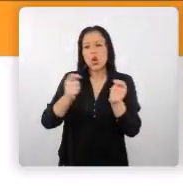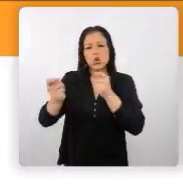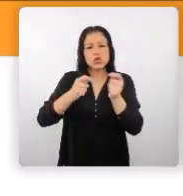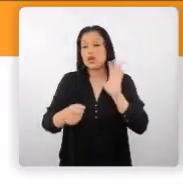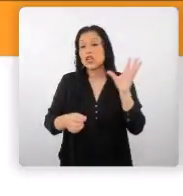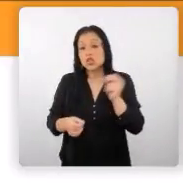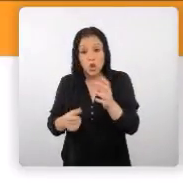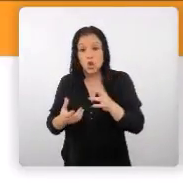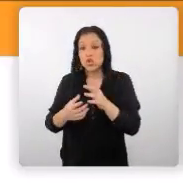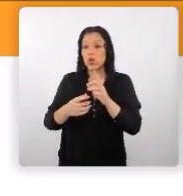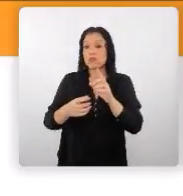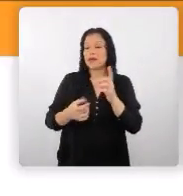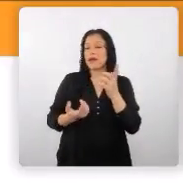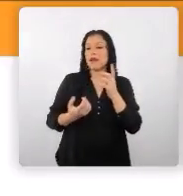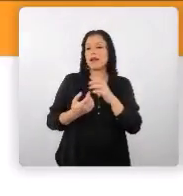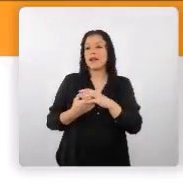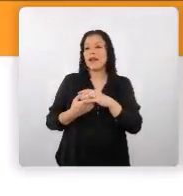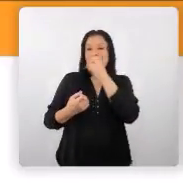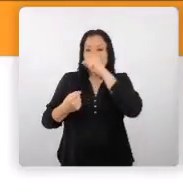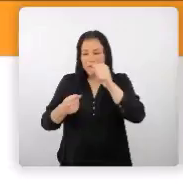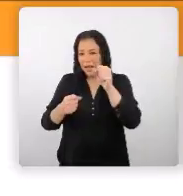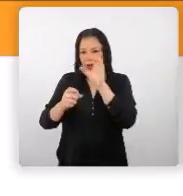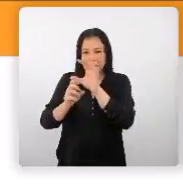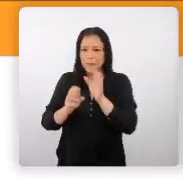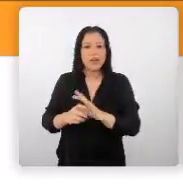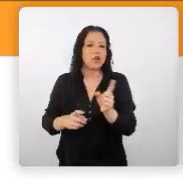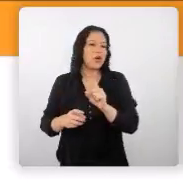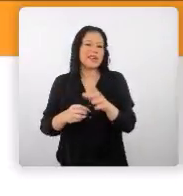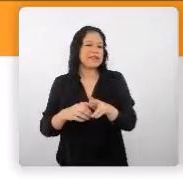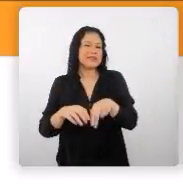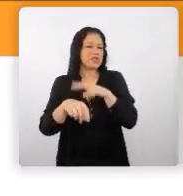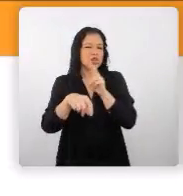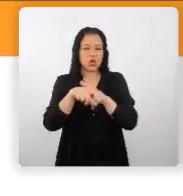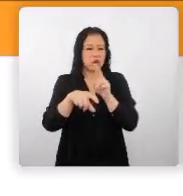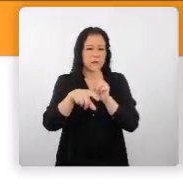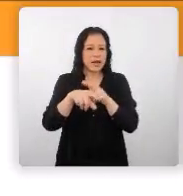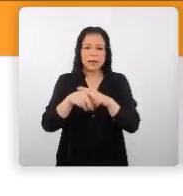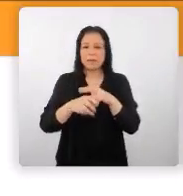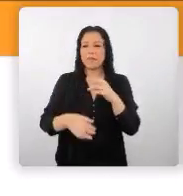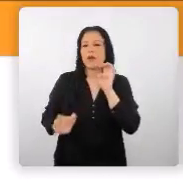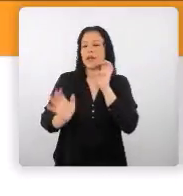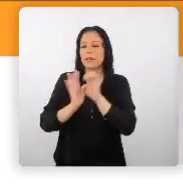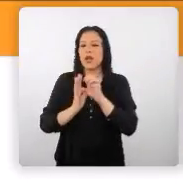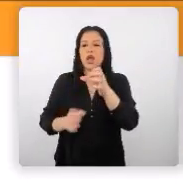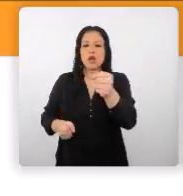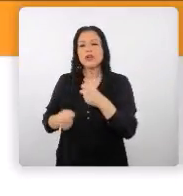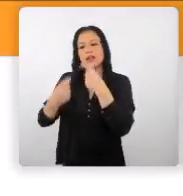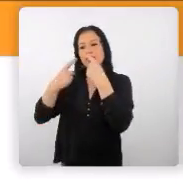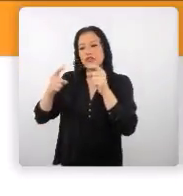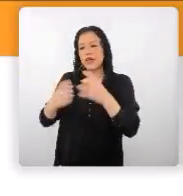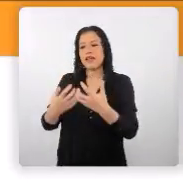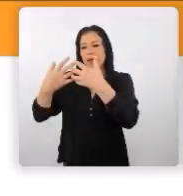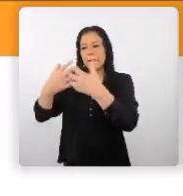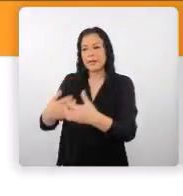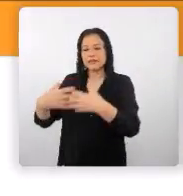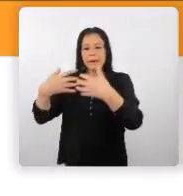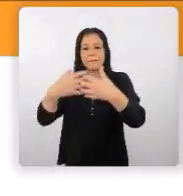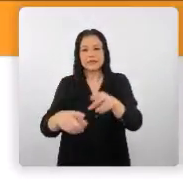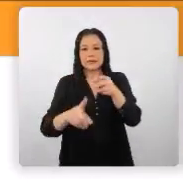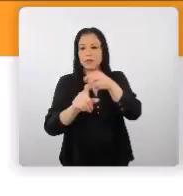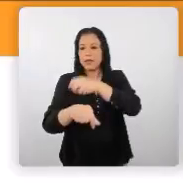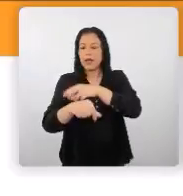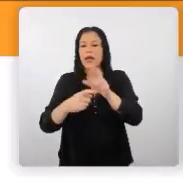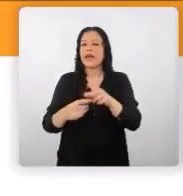¿no? No es común que un operador alemán contrate, por ejemplo, diferentes agencias regionales